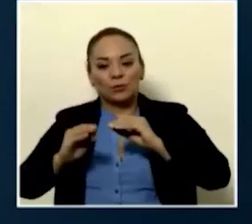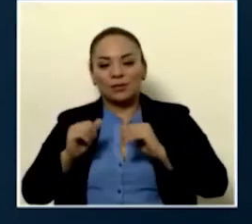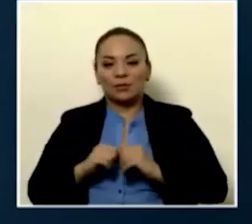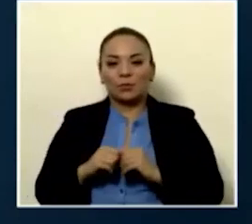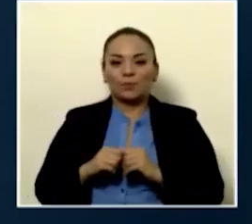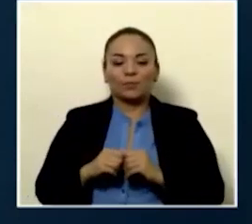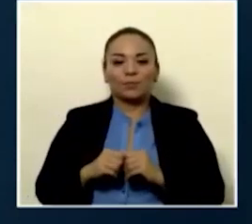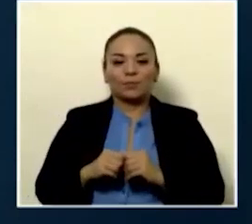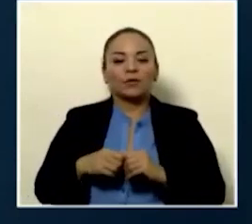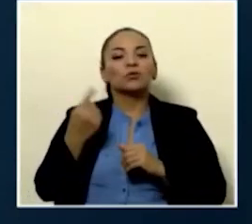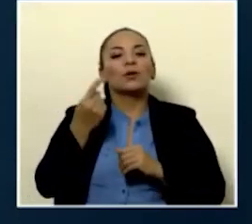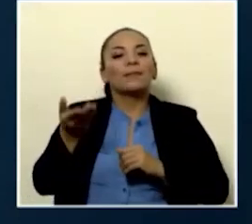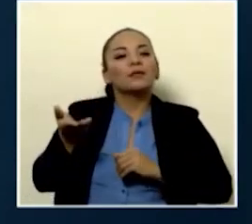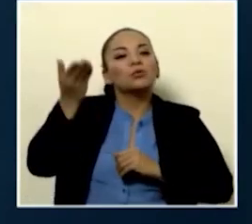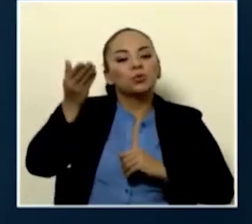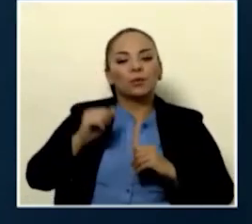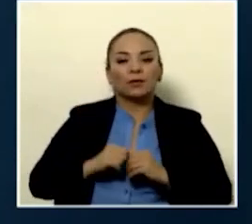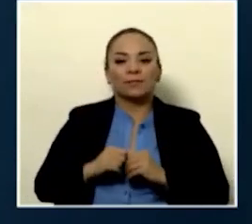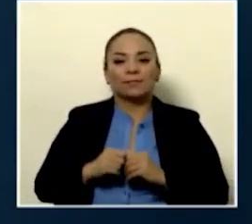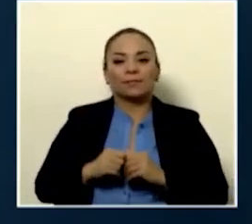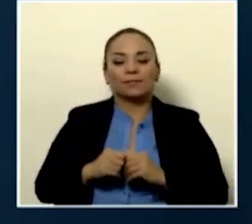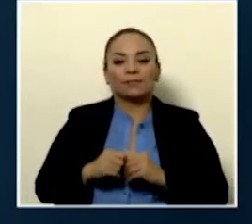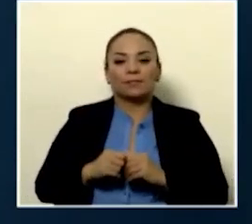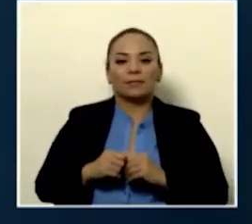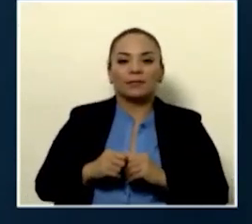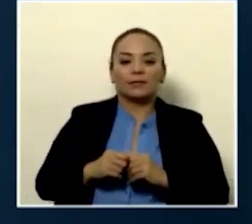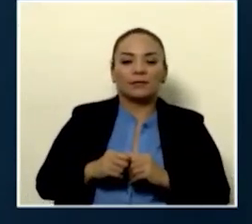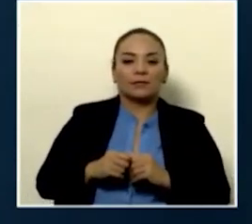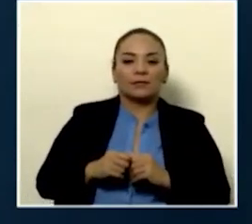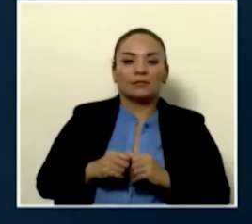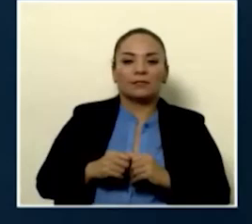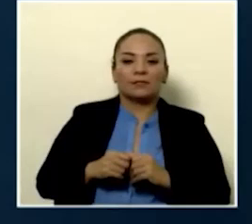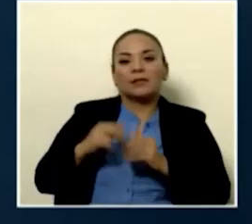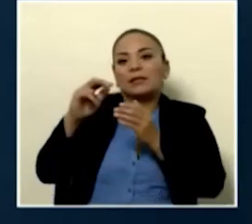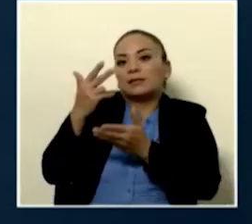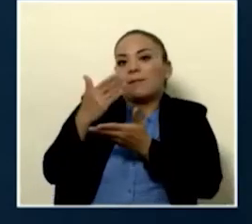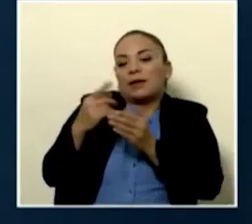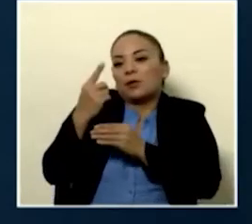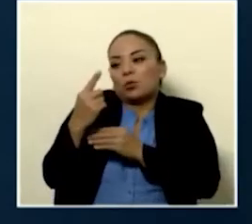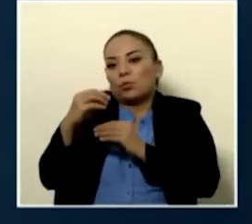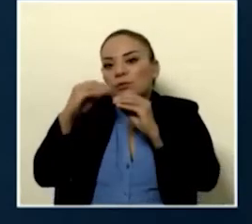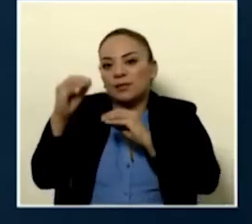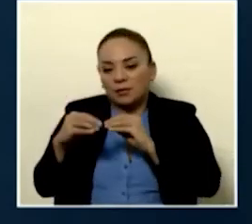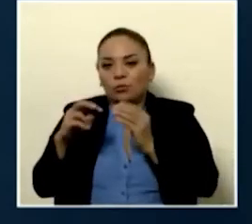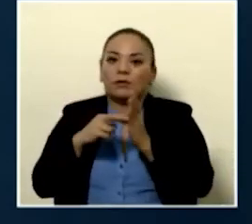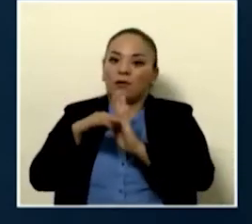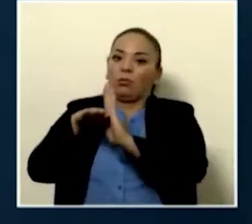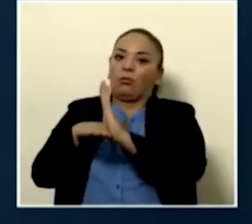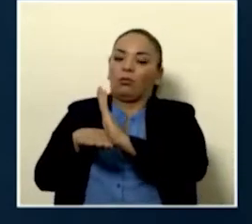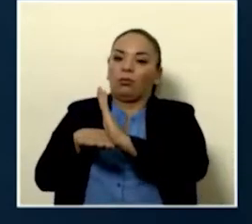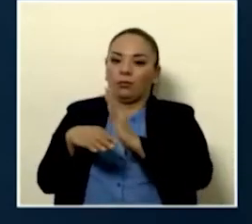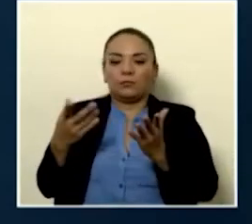2.13%, va a subir nada más una tercera parte de un 1%. Eso es una rebaja sustantiva. Miles